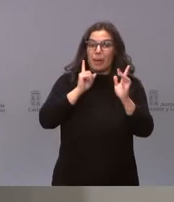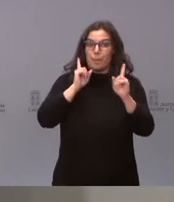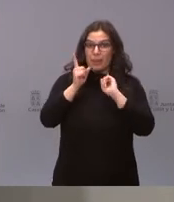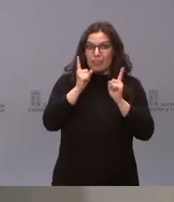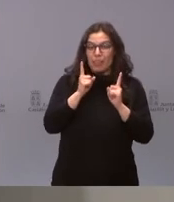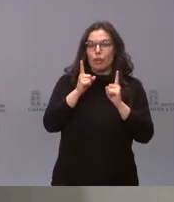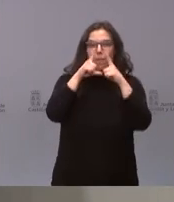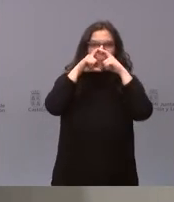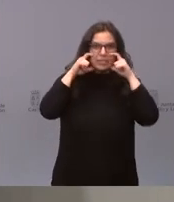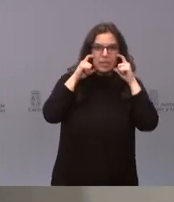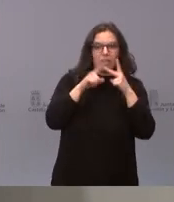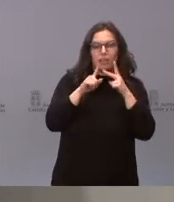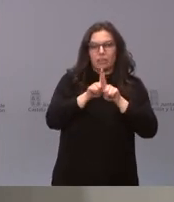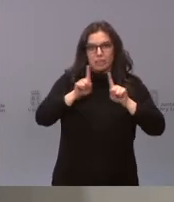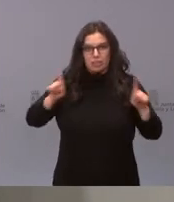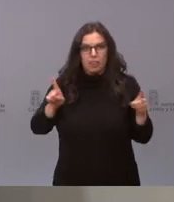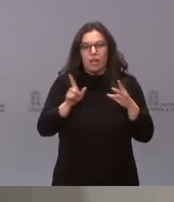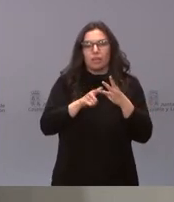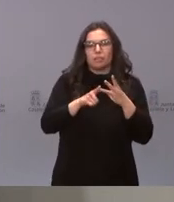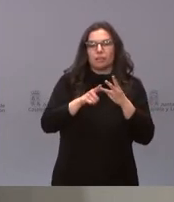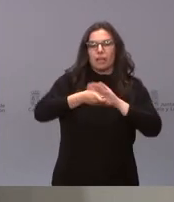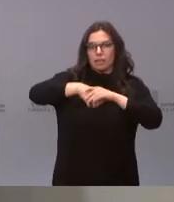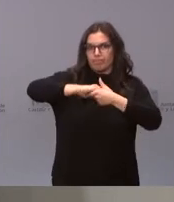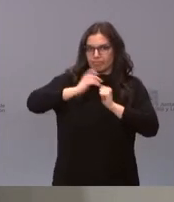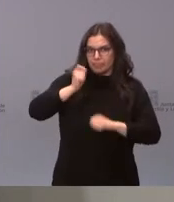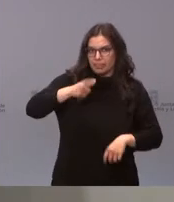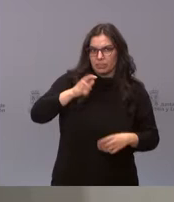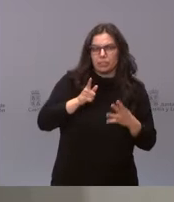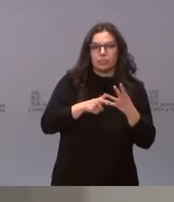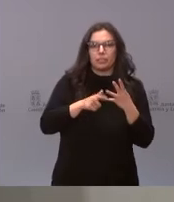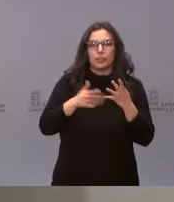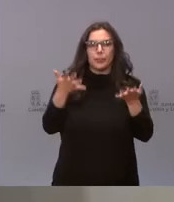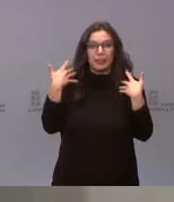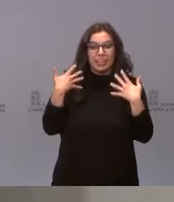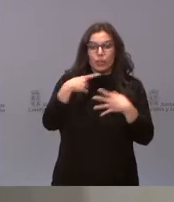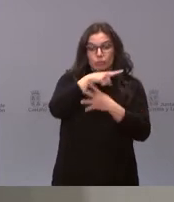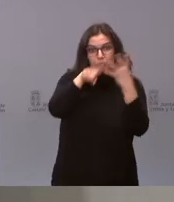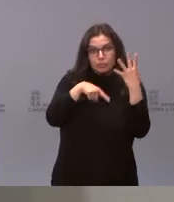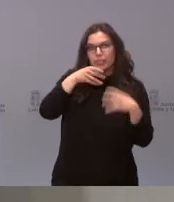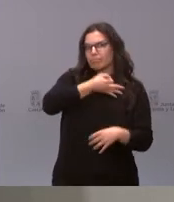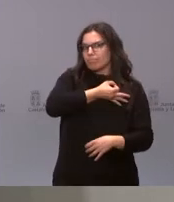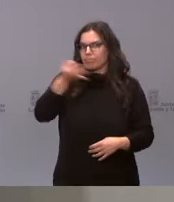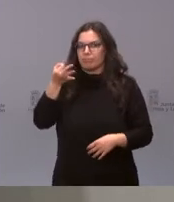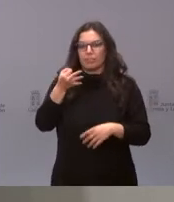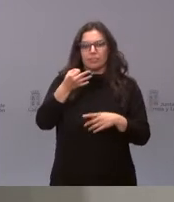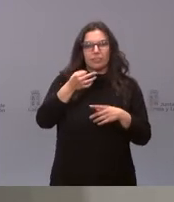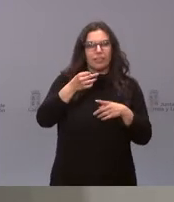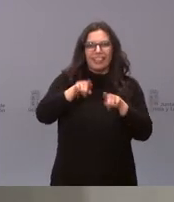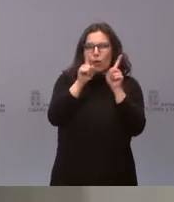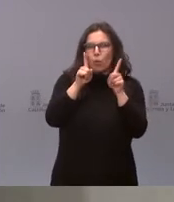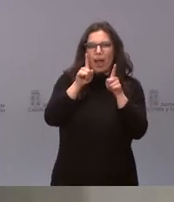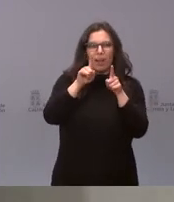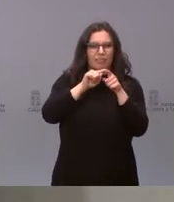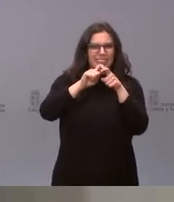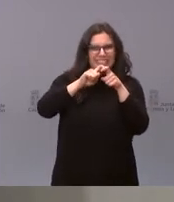mascarilla distancia interpersonal higiene de manos ventilación son eficaces para todas las variantes